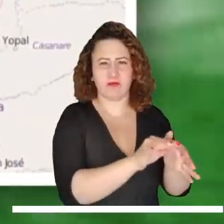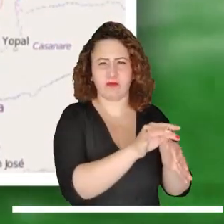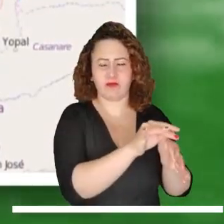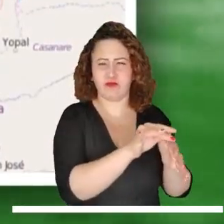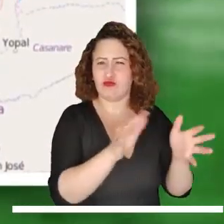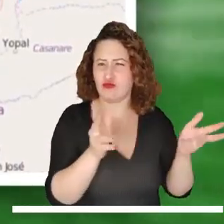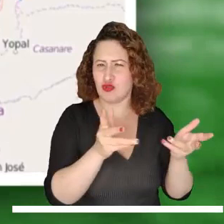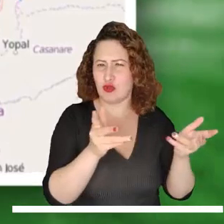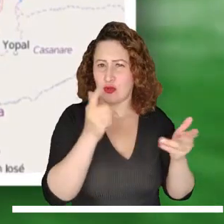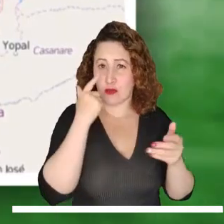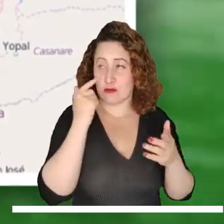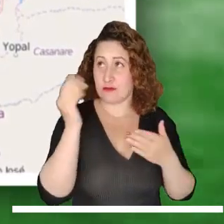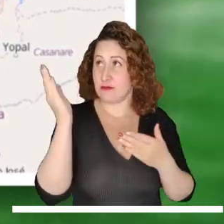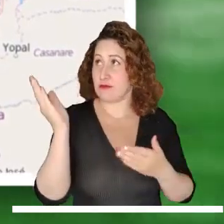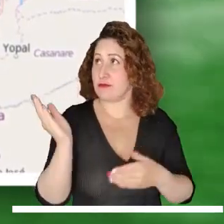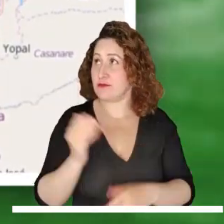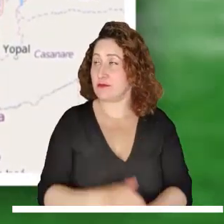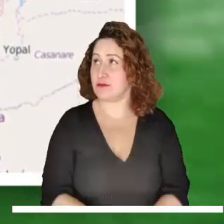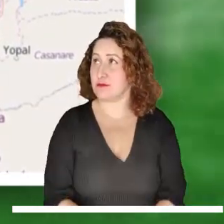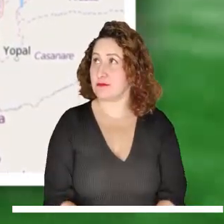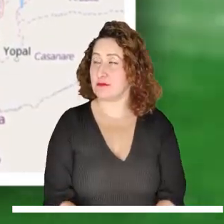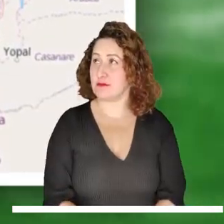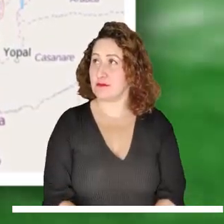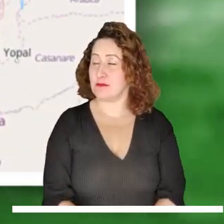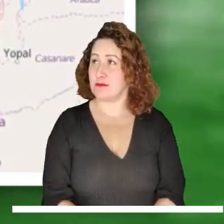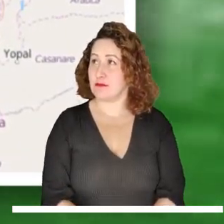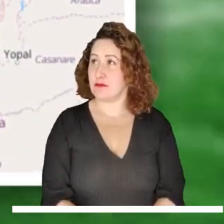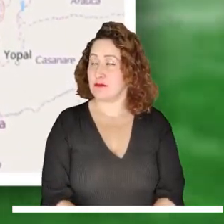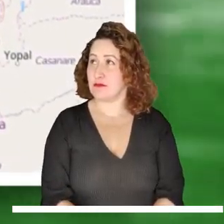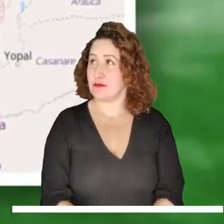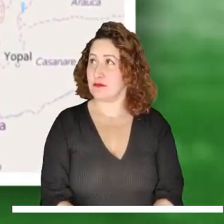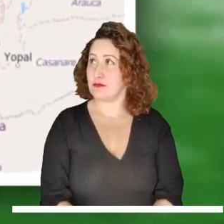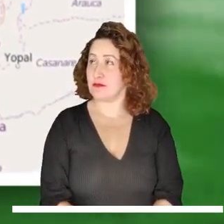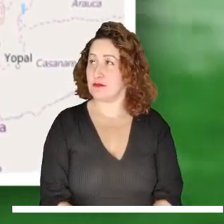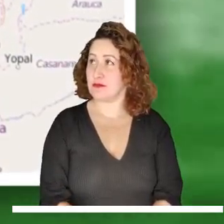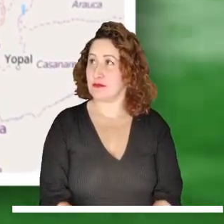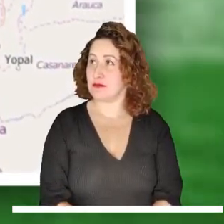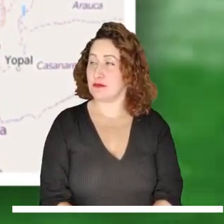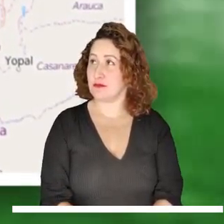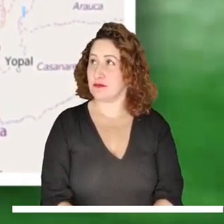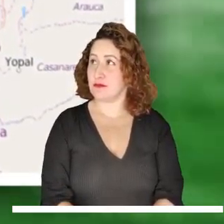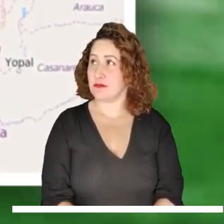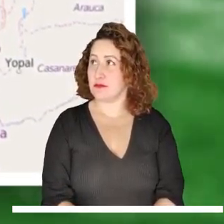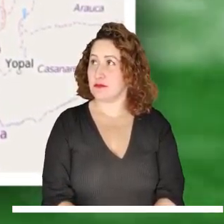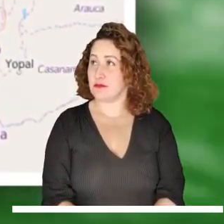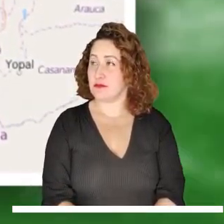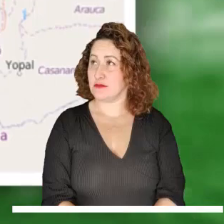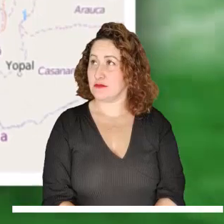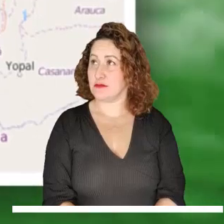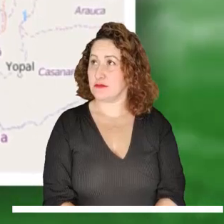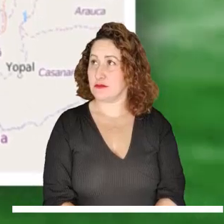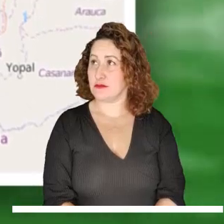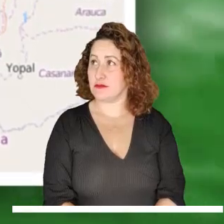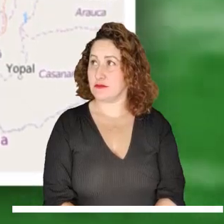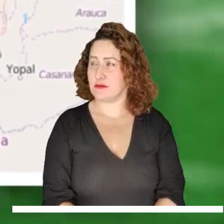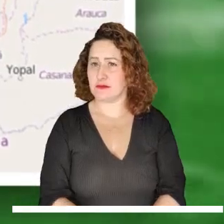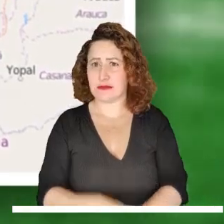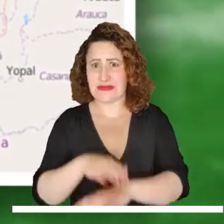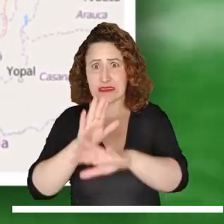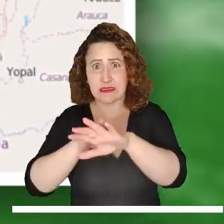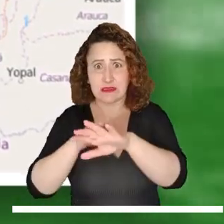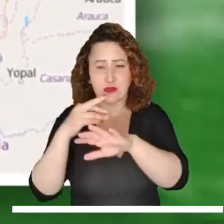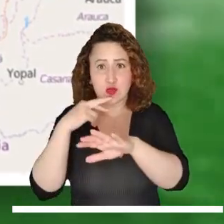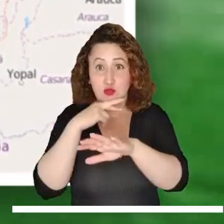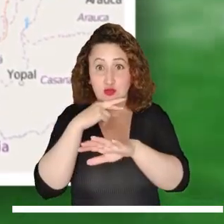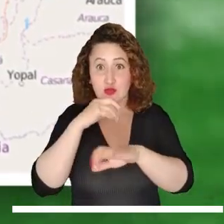por los niveles altos que se reportan en el embalse El Guájaro a la altura del corregimiento de La Peña y desde Suán hasta Repelón